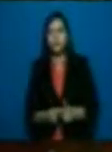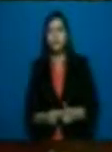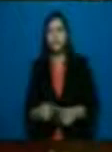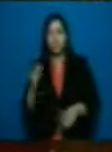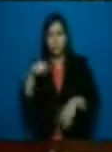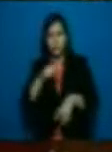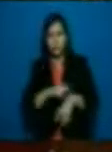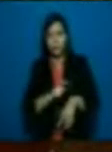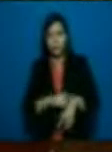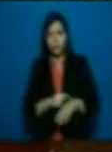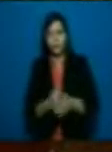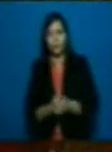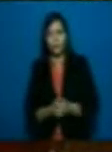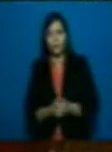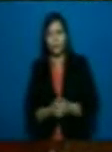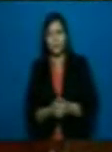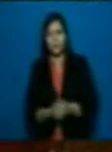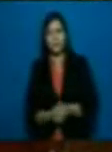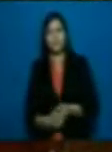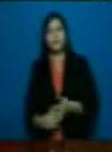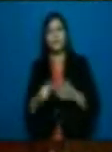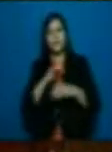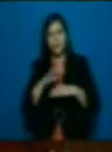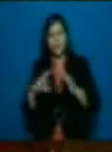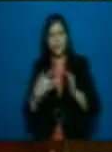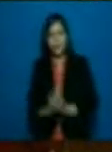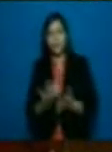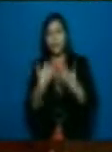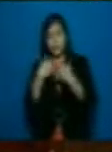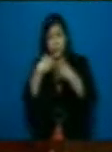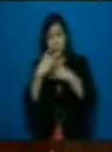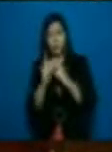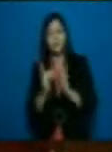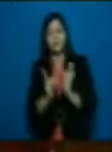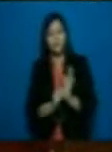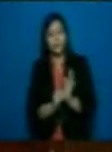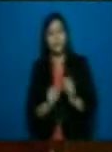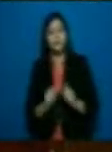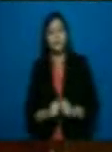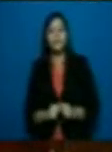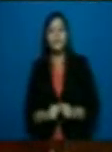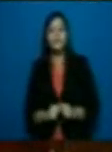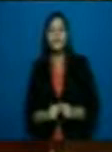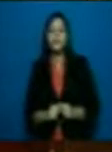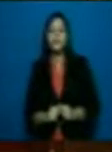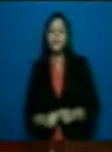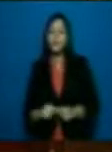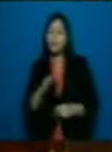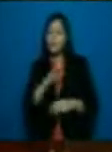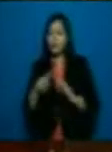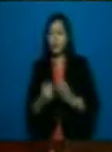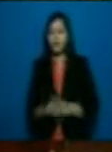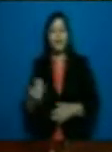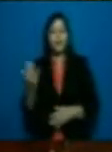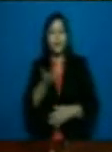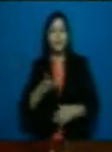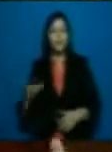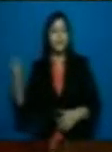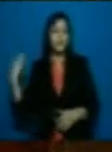guarda en su recuerdo los grandes estos de la historia